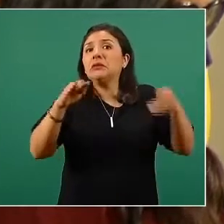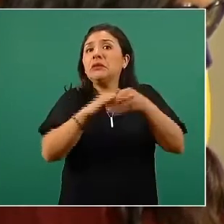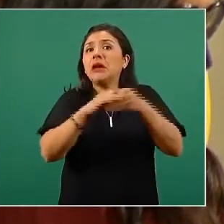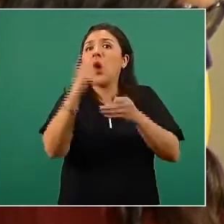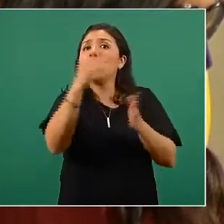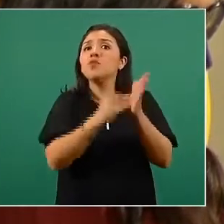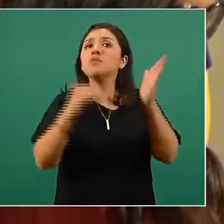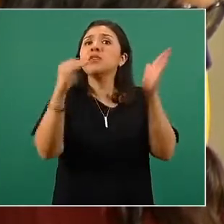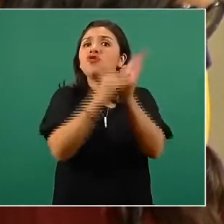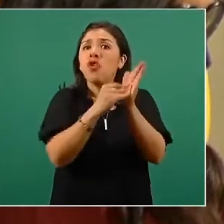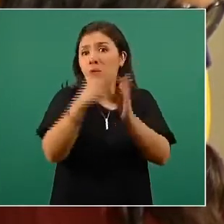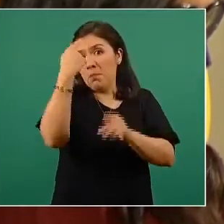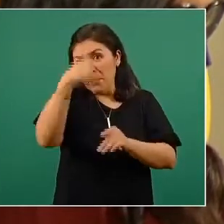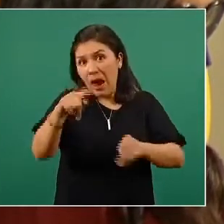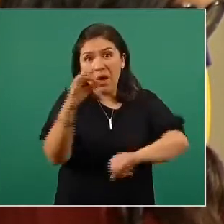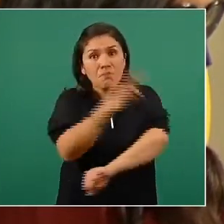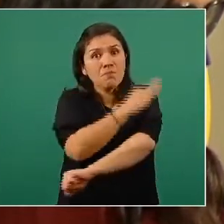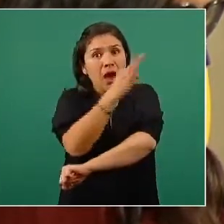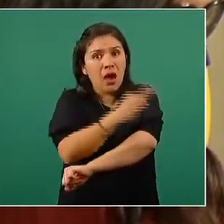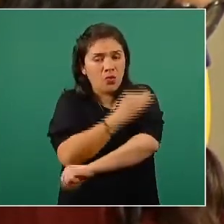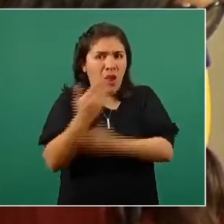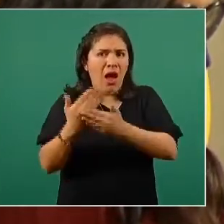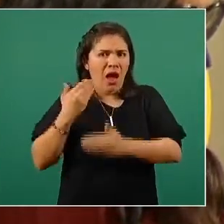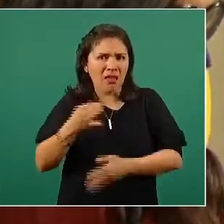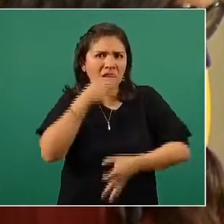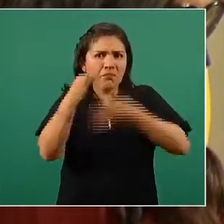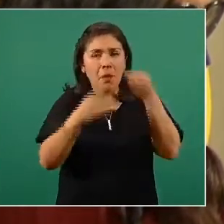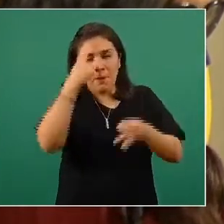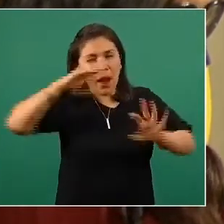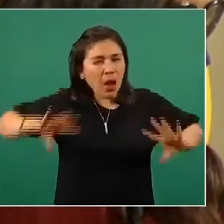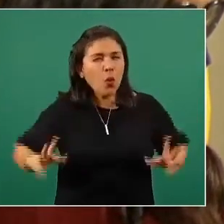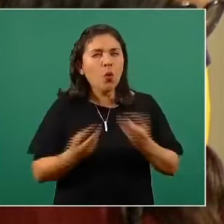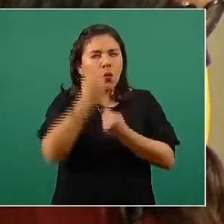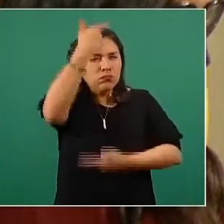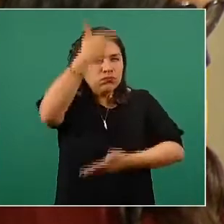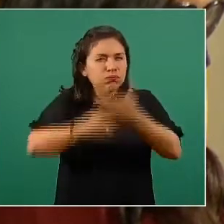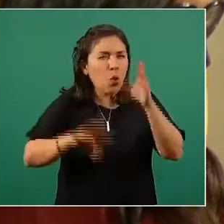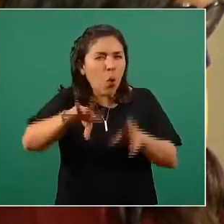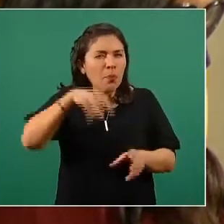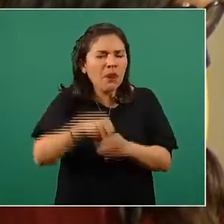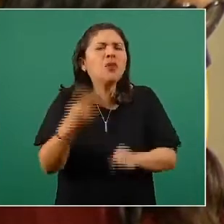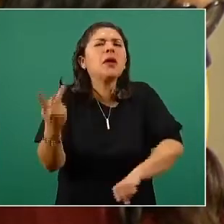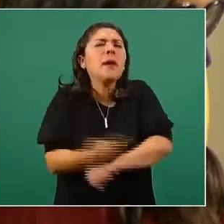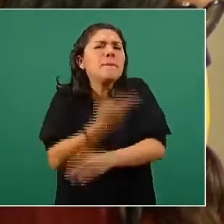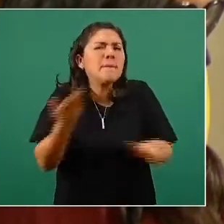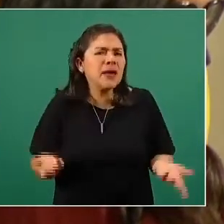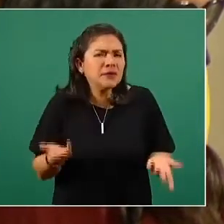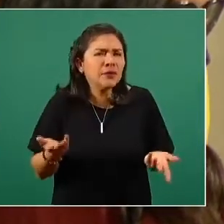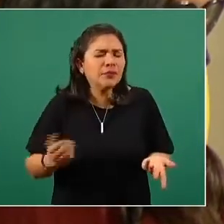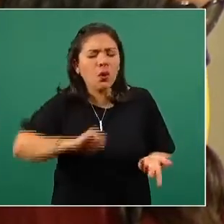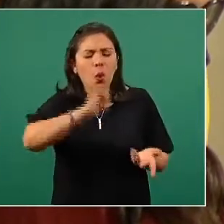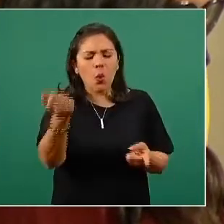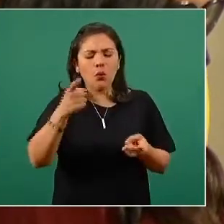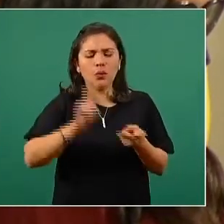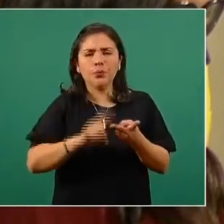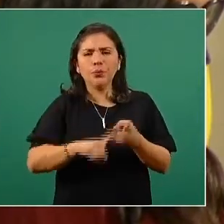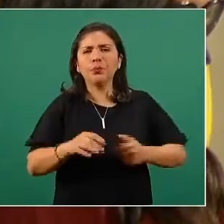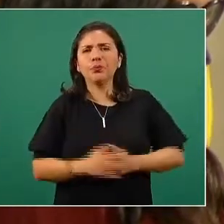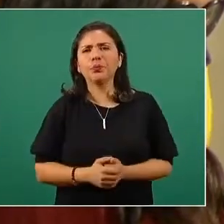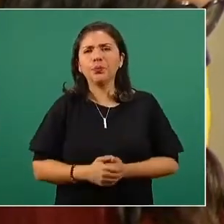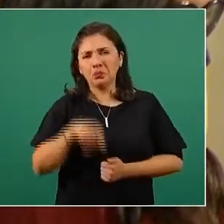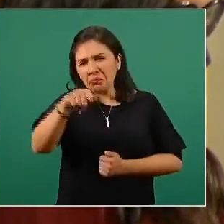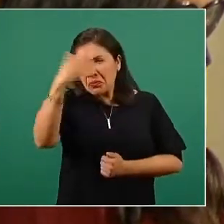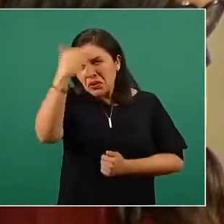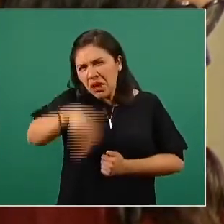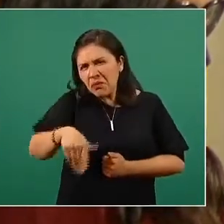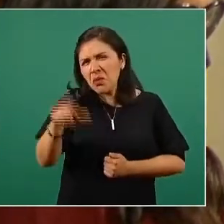millón, o más de 1 millón, para que estuviera todo el esquema completo. ¿Qué ha pasado ahí? Y la otra, si ya tienen